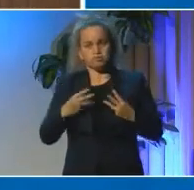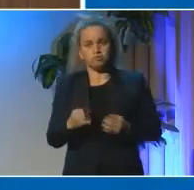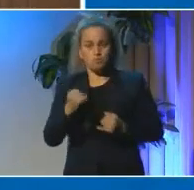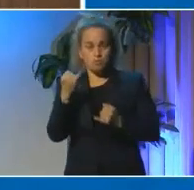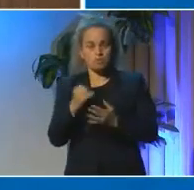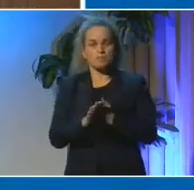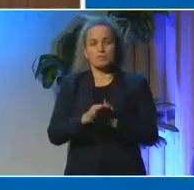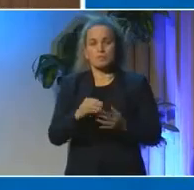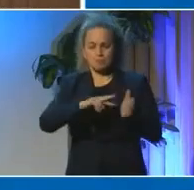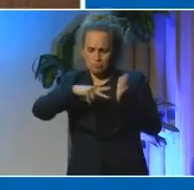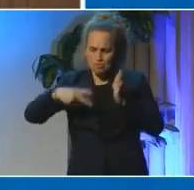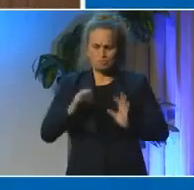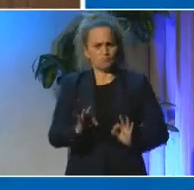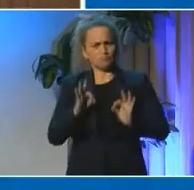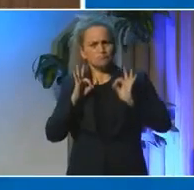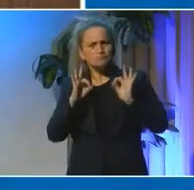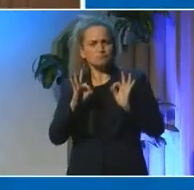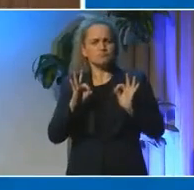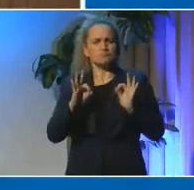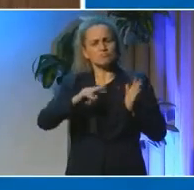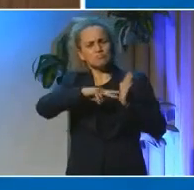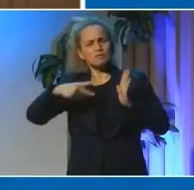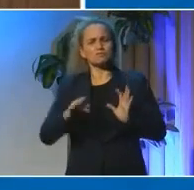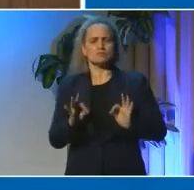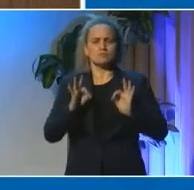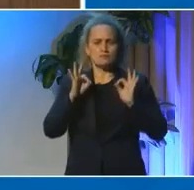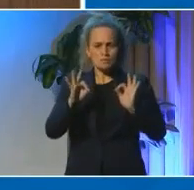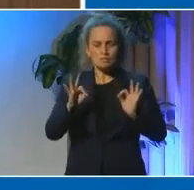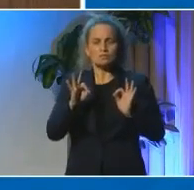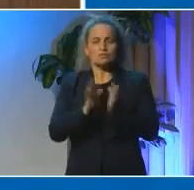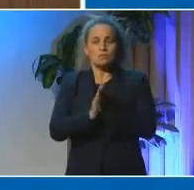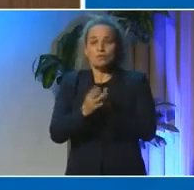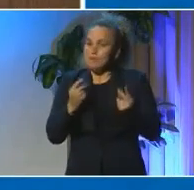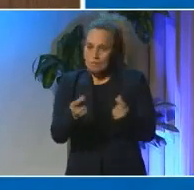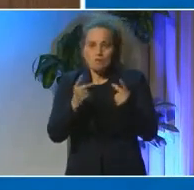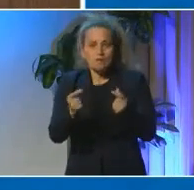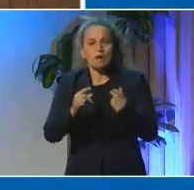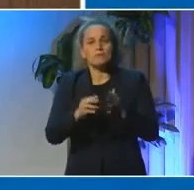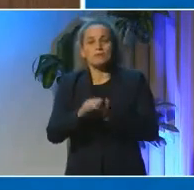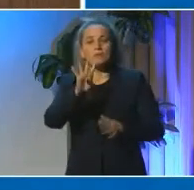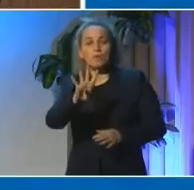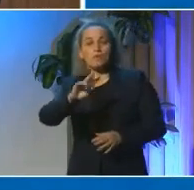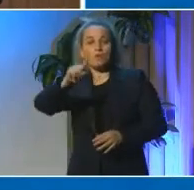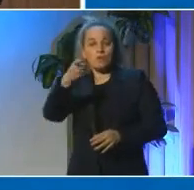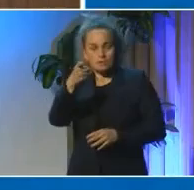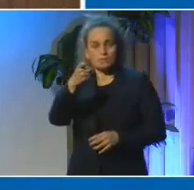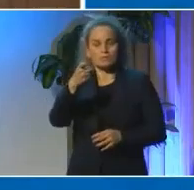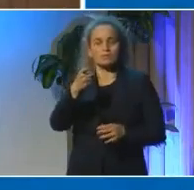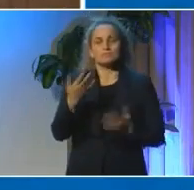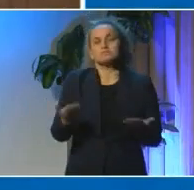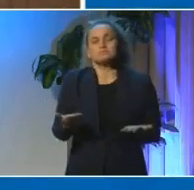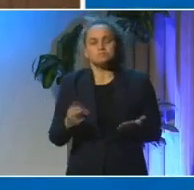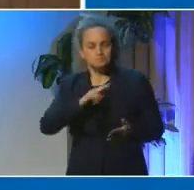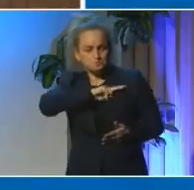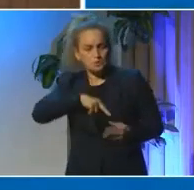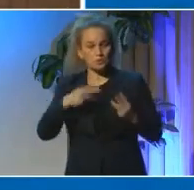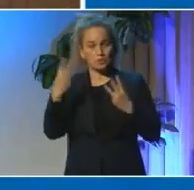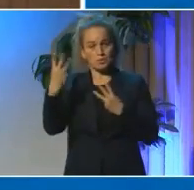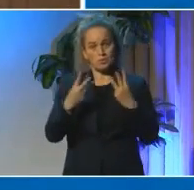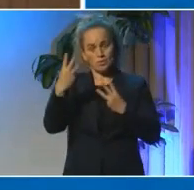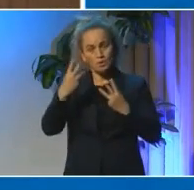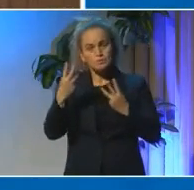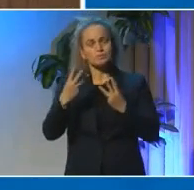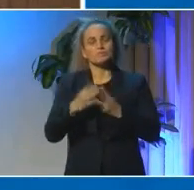es decir en términos sin entrar a tecnicismos llegamos con el espectro que es más rápido 4G al final llega siendo Nosotros llegamos con la